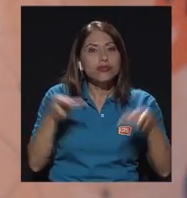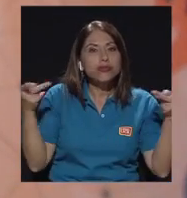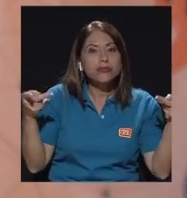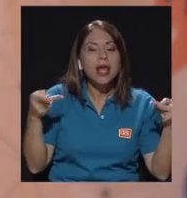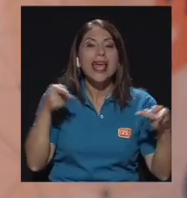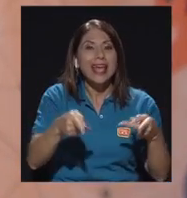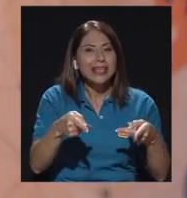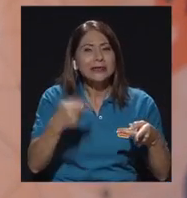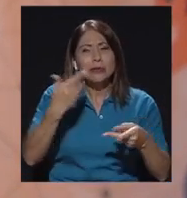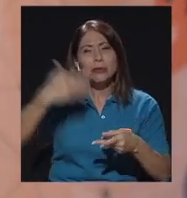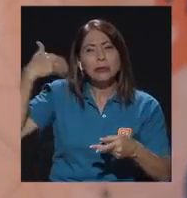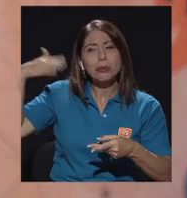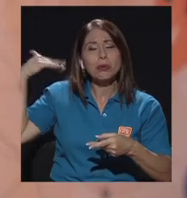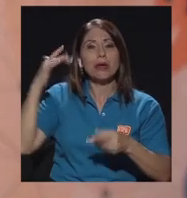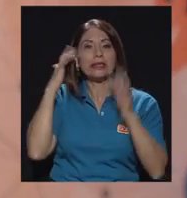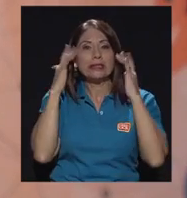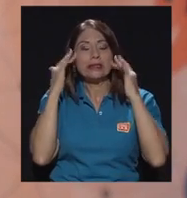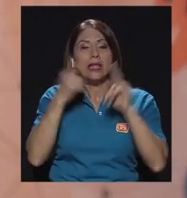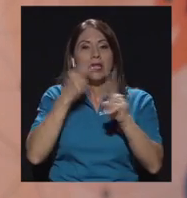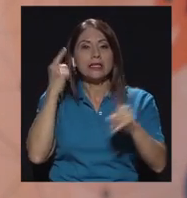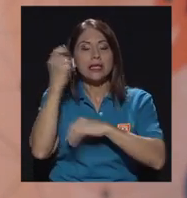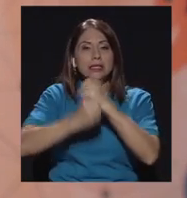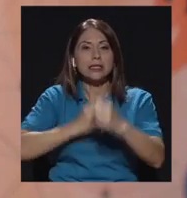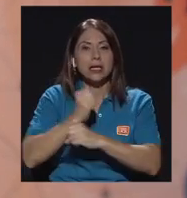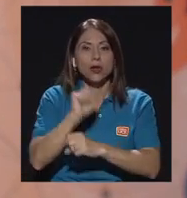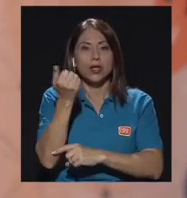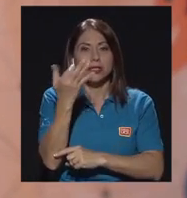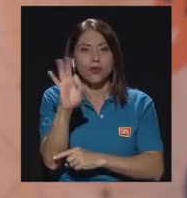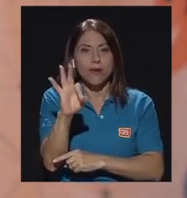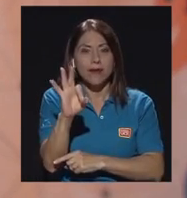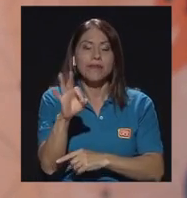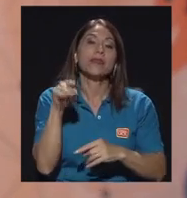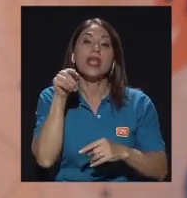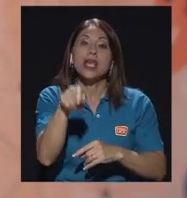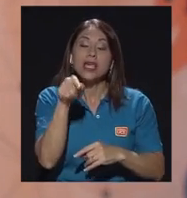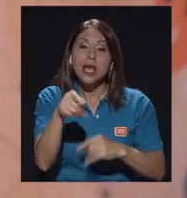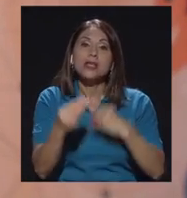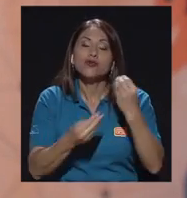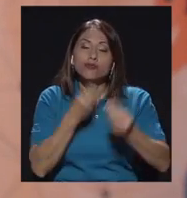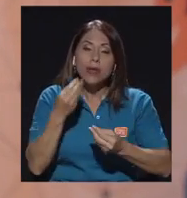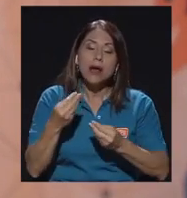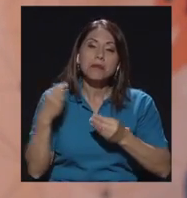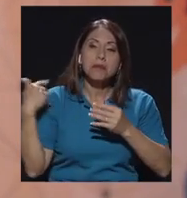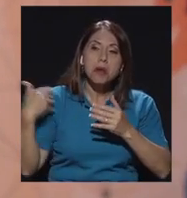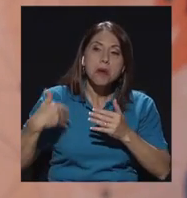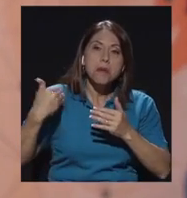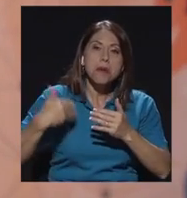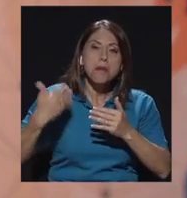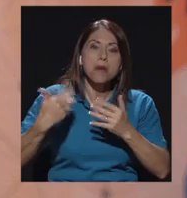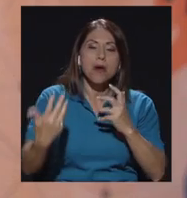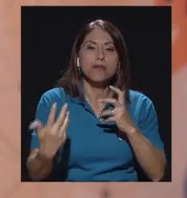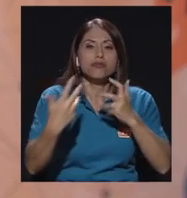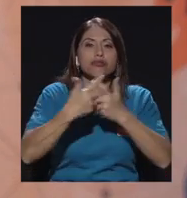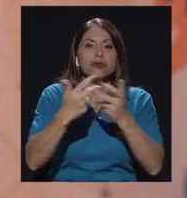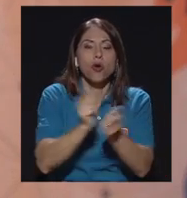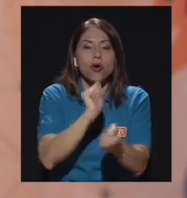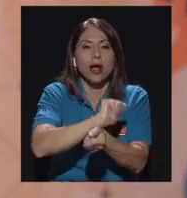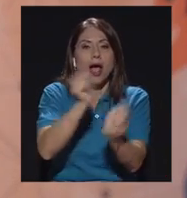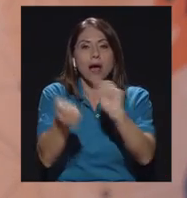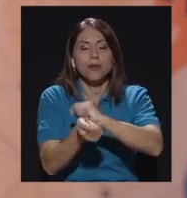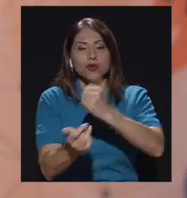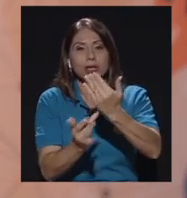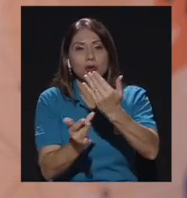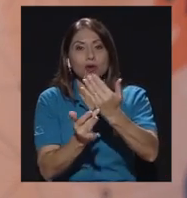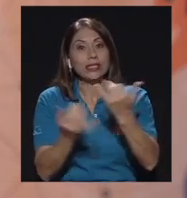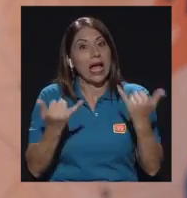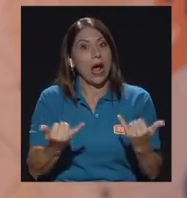antepasados desde el siglo XIX y han venido y llevados de acuerdo con los cambios tecnológicos. Hoy, con